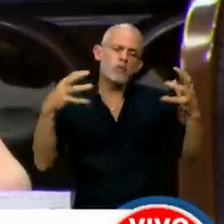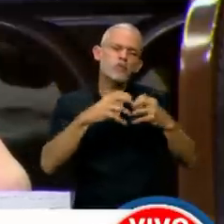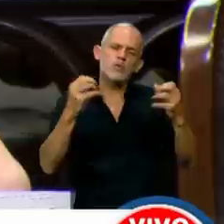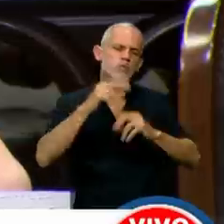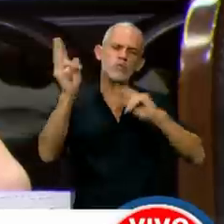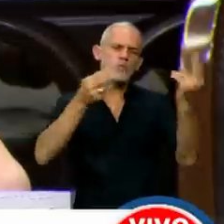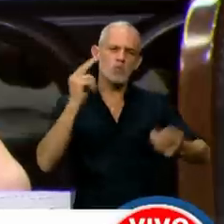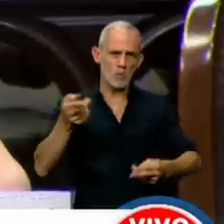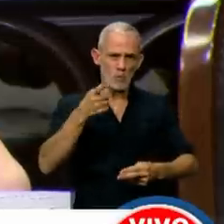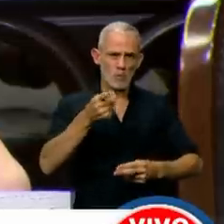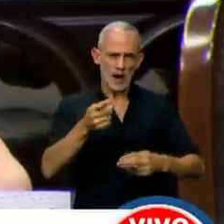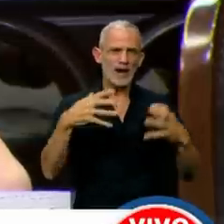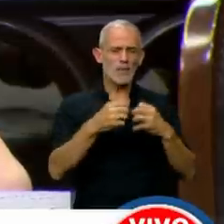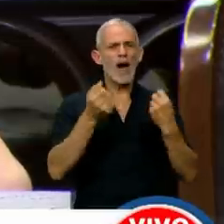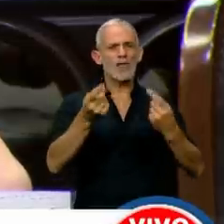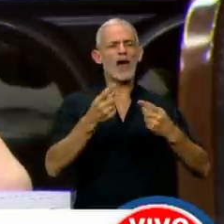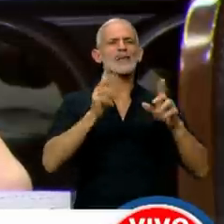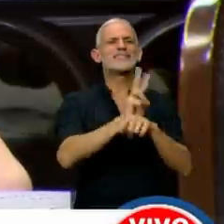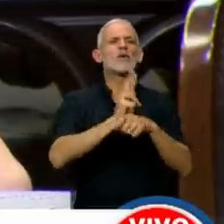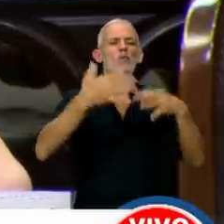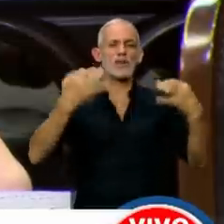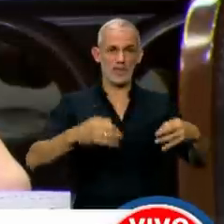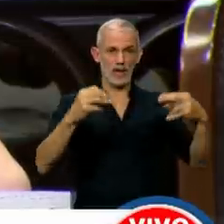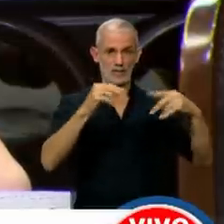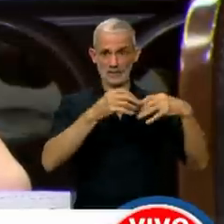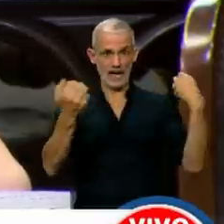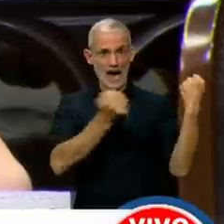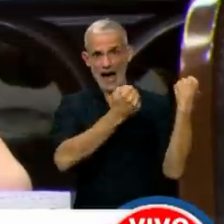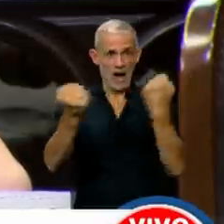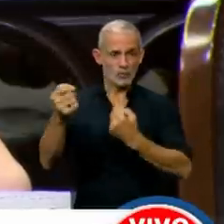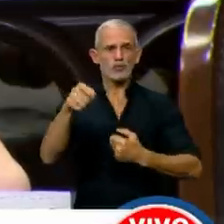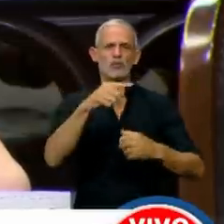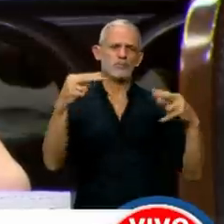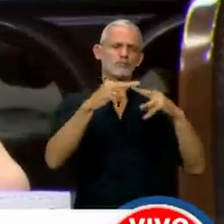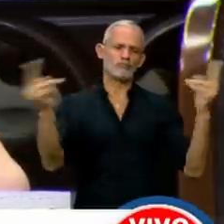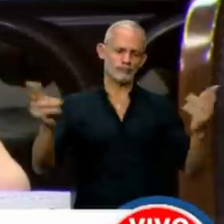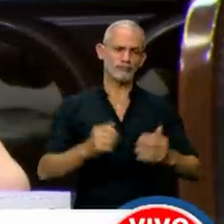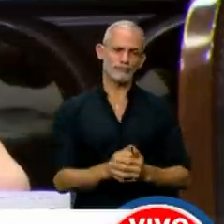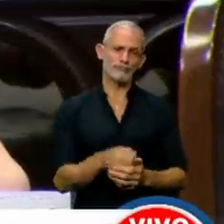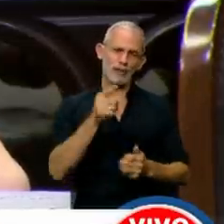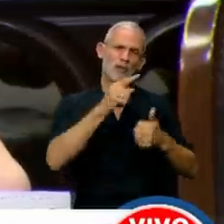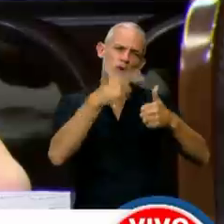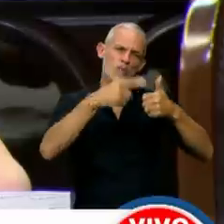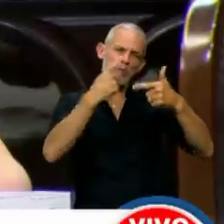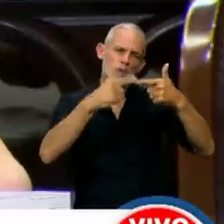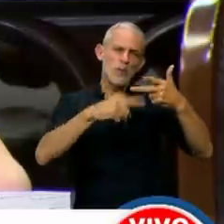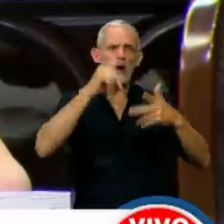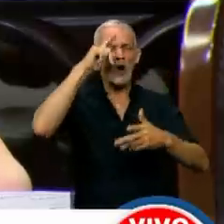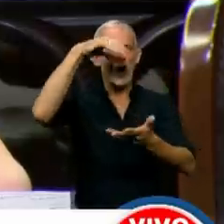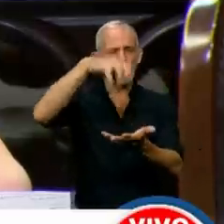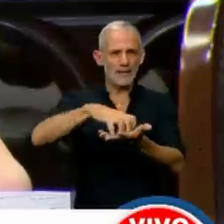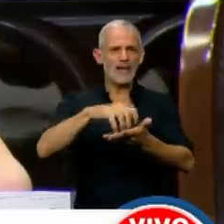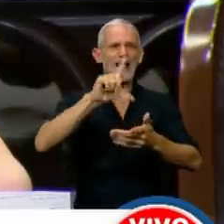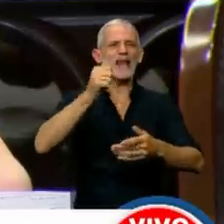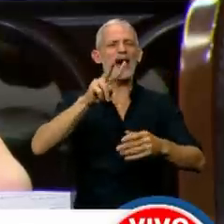realización de la autovía que garantizaba la seguridad en el tránsito por la autovía y así les puedo mencionar el hospital de la